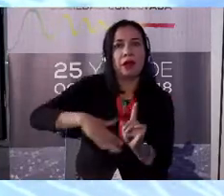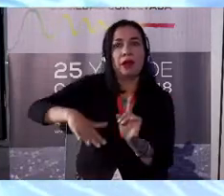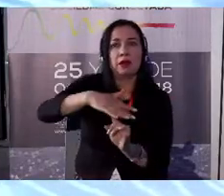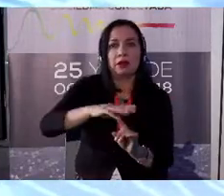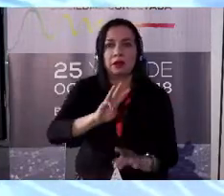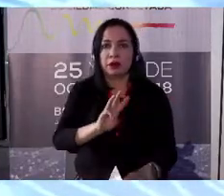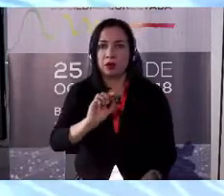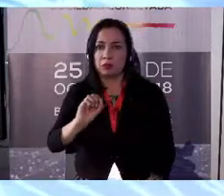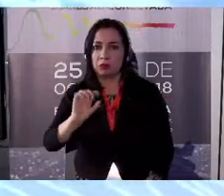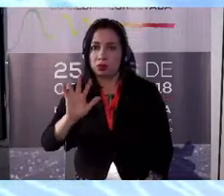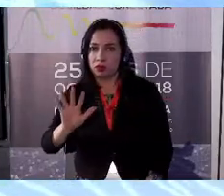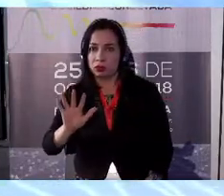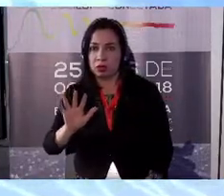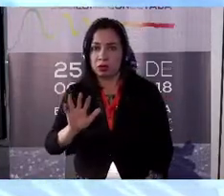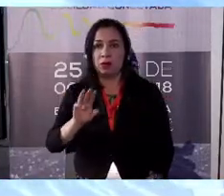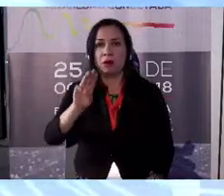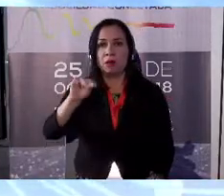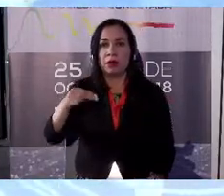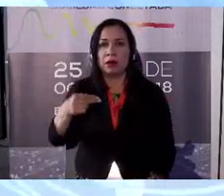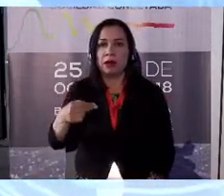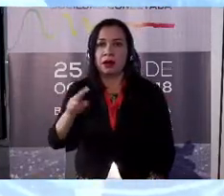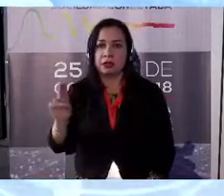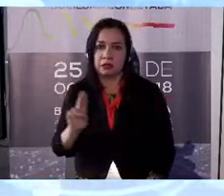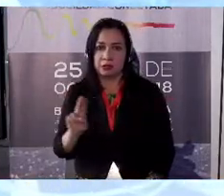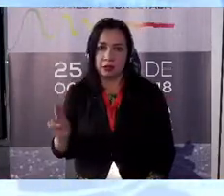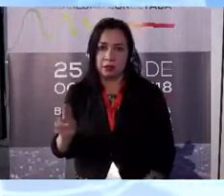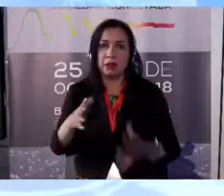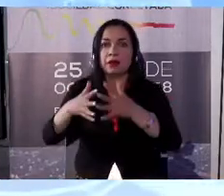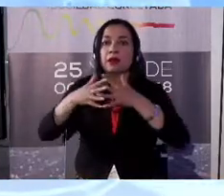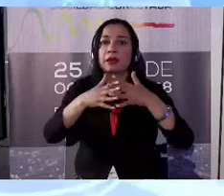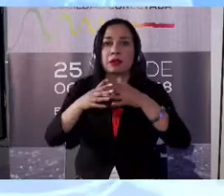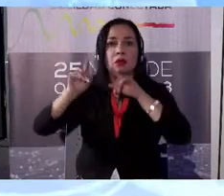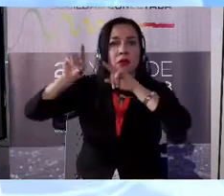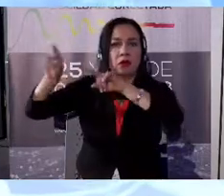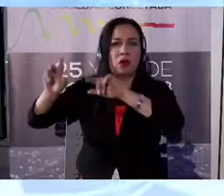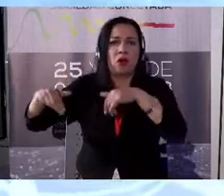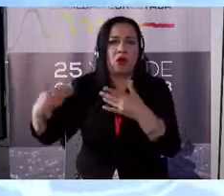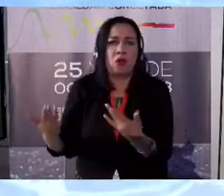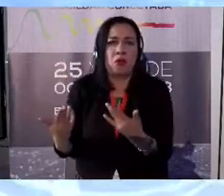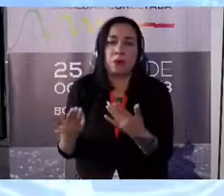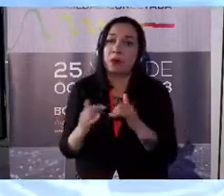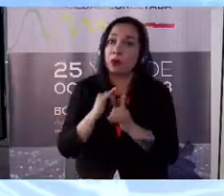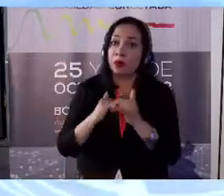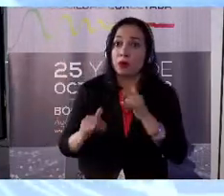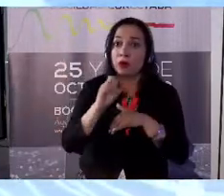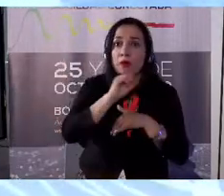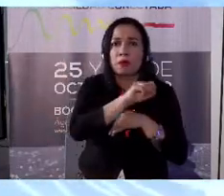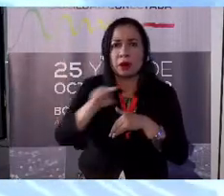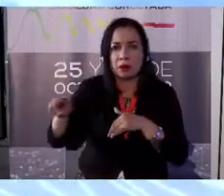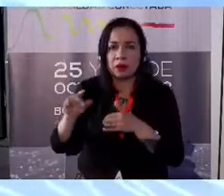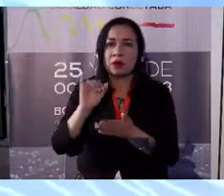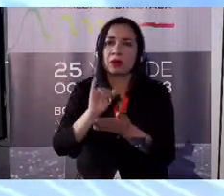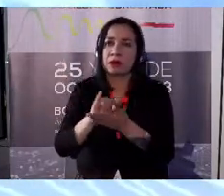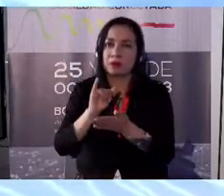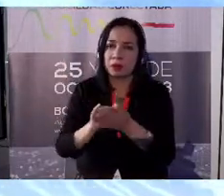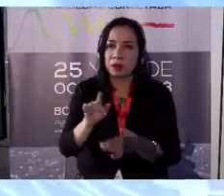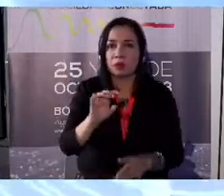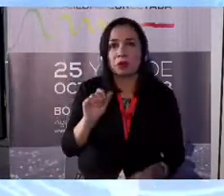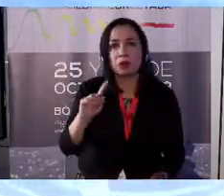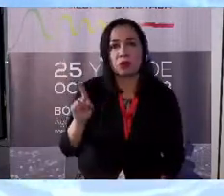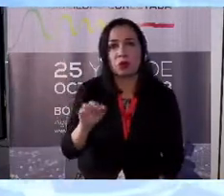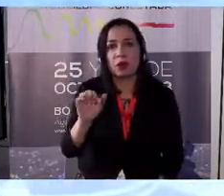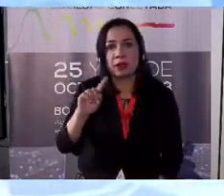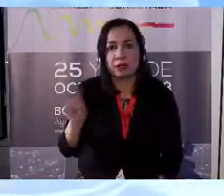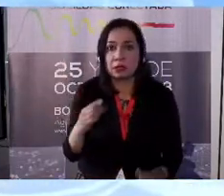en los Estados Unidos. Luego terminar con una pregunta que es si han contribuido las subastas a la eficiencia en los mercados